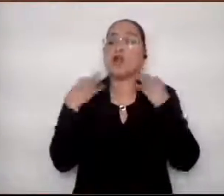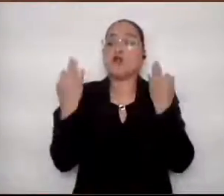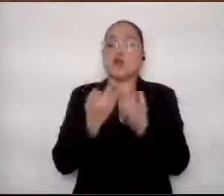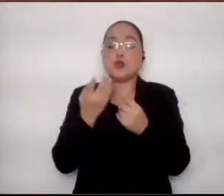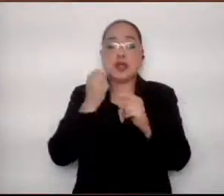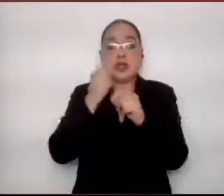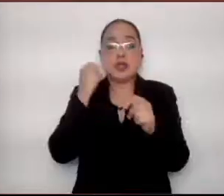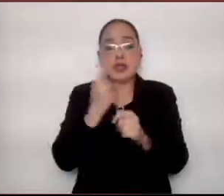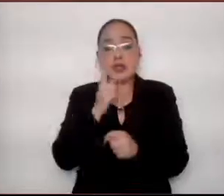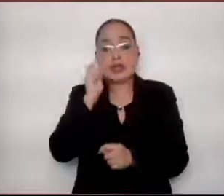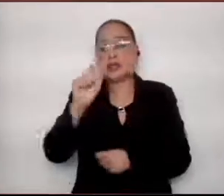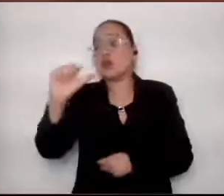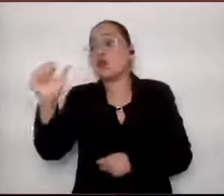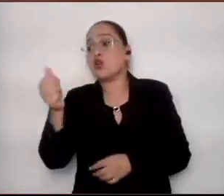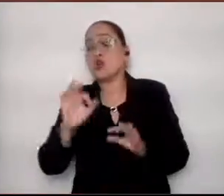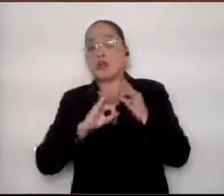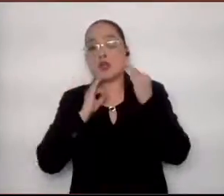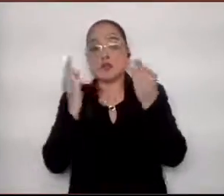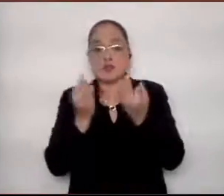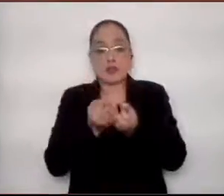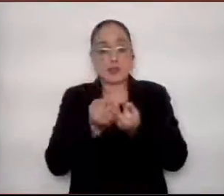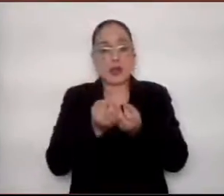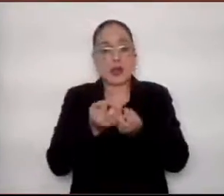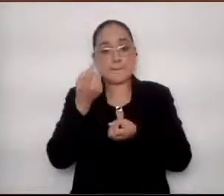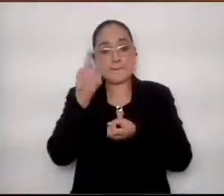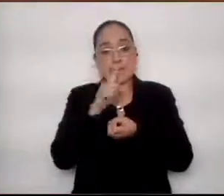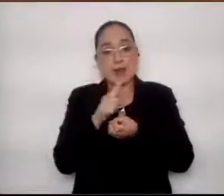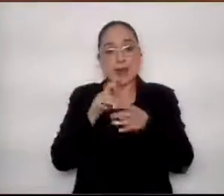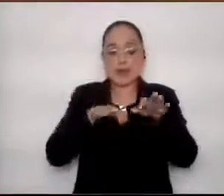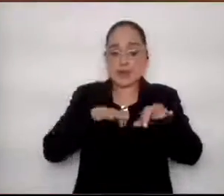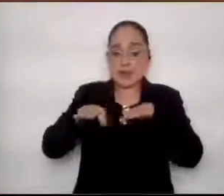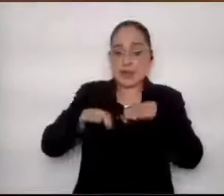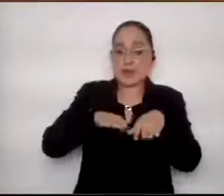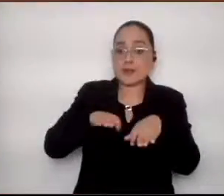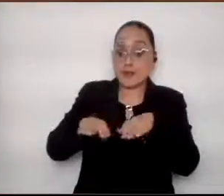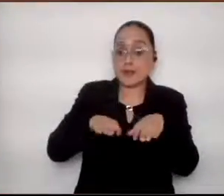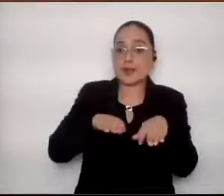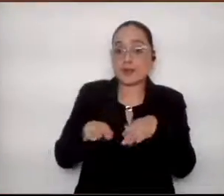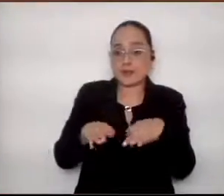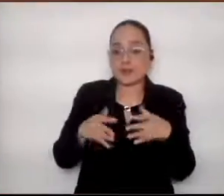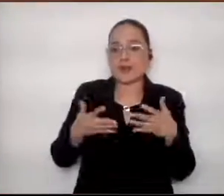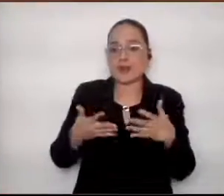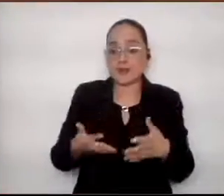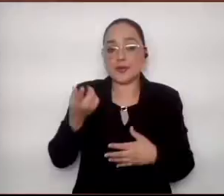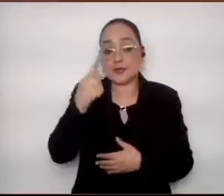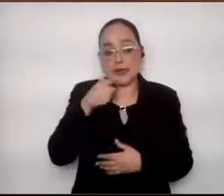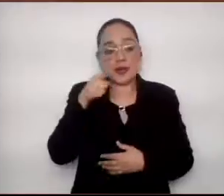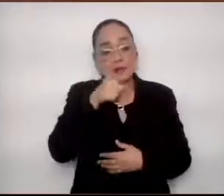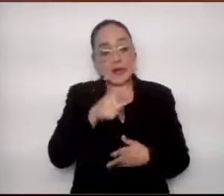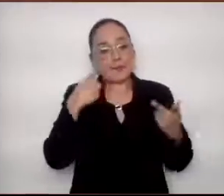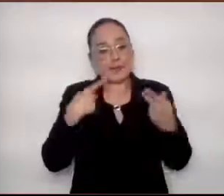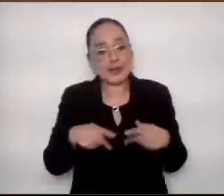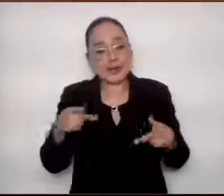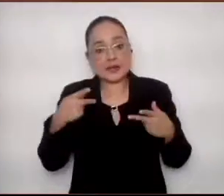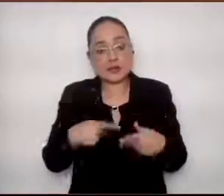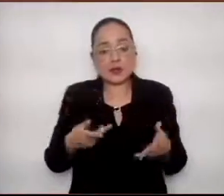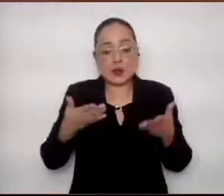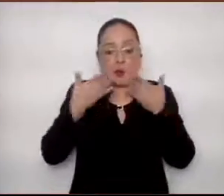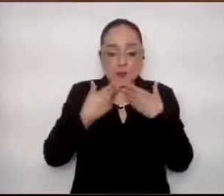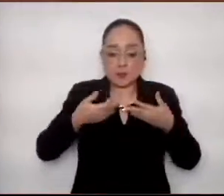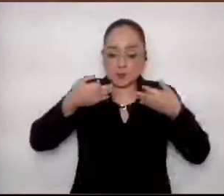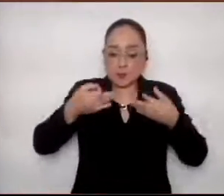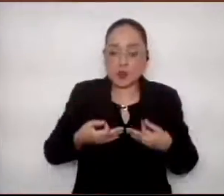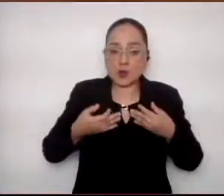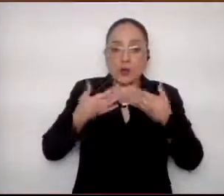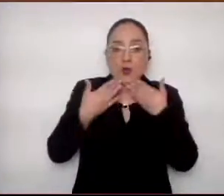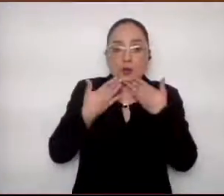medio alterno de empleo para aquellos que no tienen los